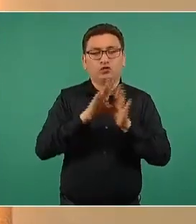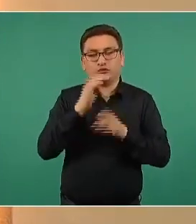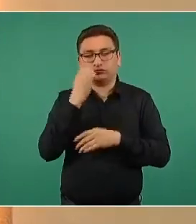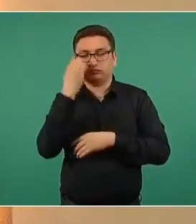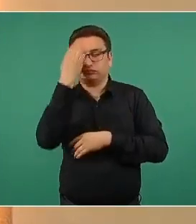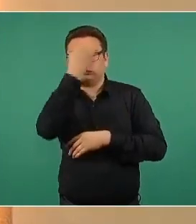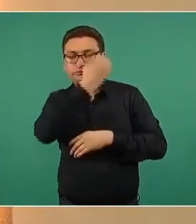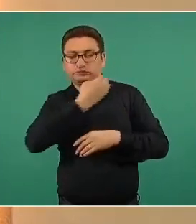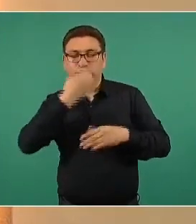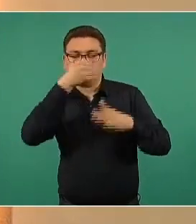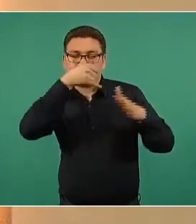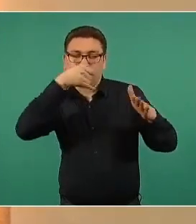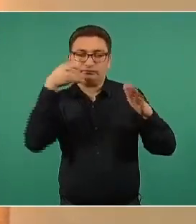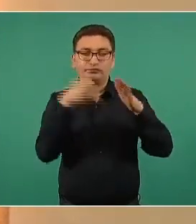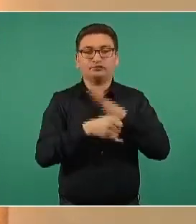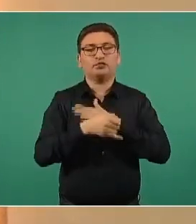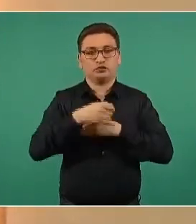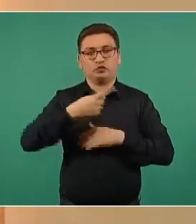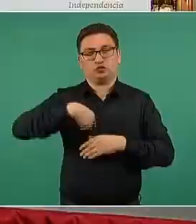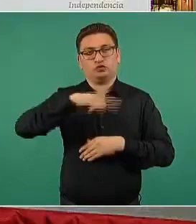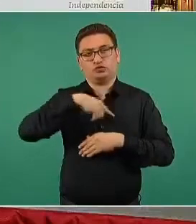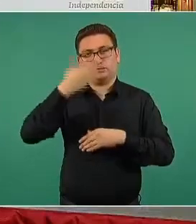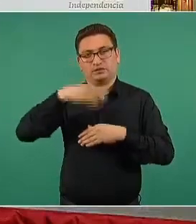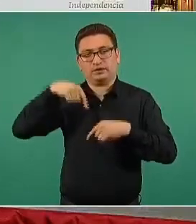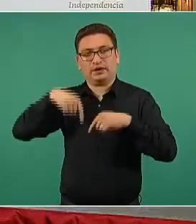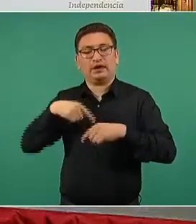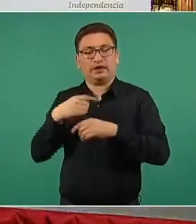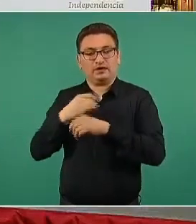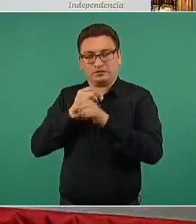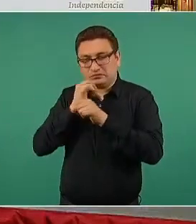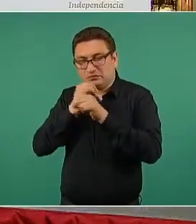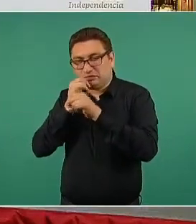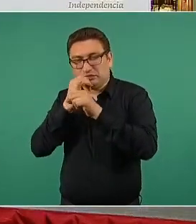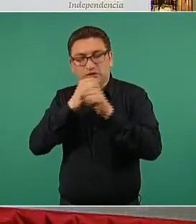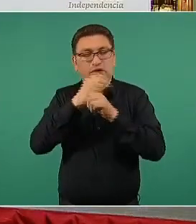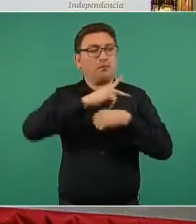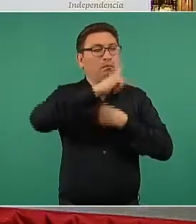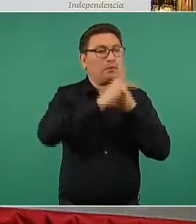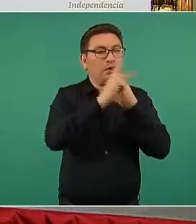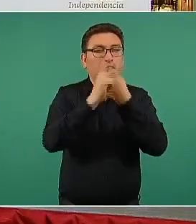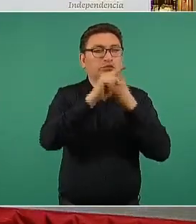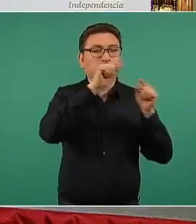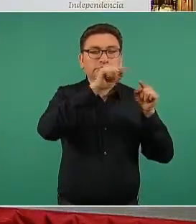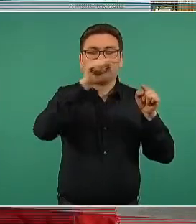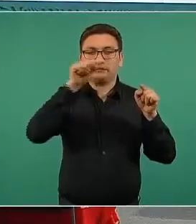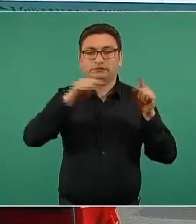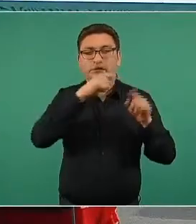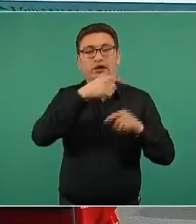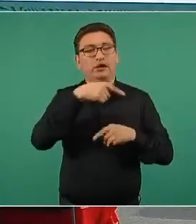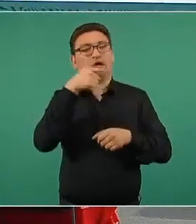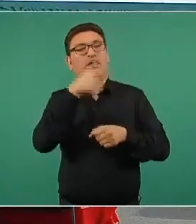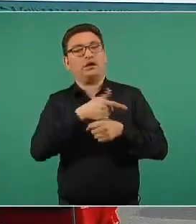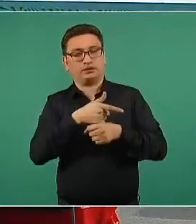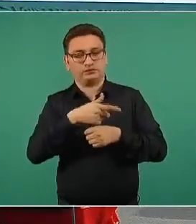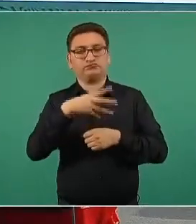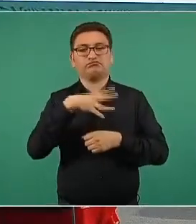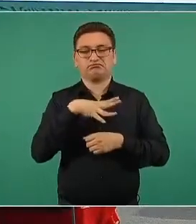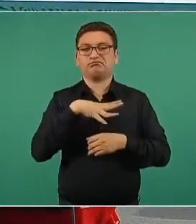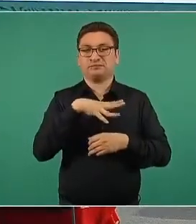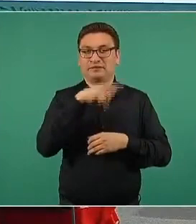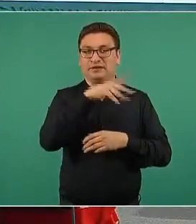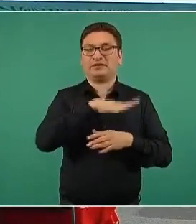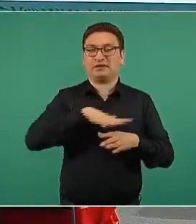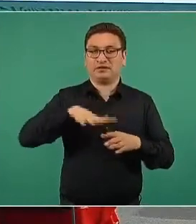más específico que hacemos a través de la unidad, también por país. Entonces, si visualizamos, tenemos una